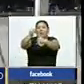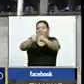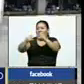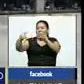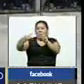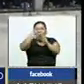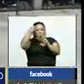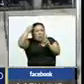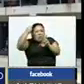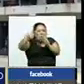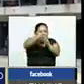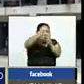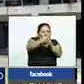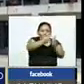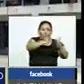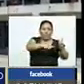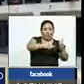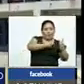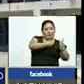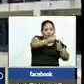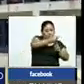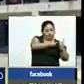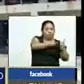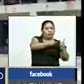acusaciones contra sus clientes.